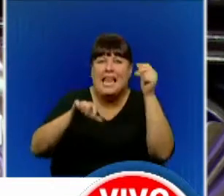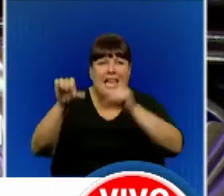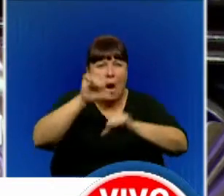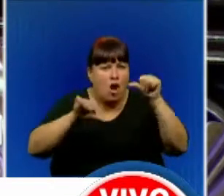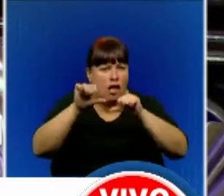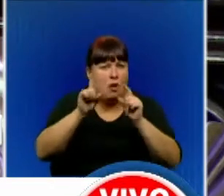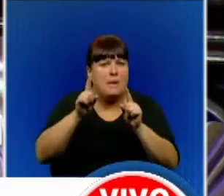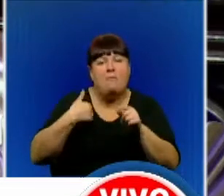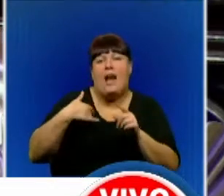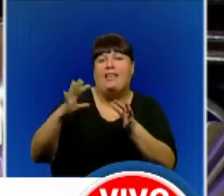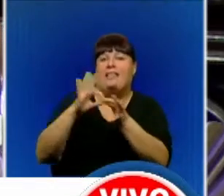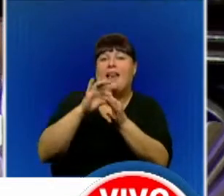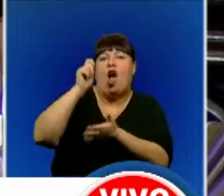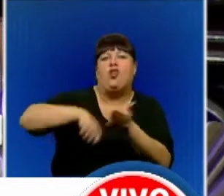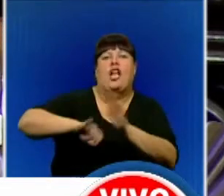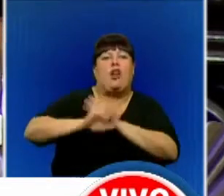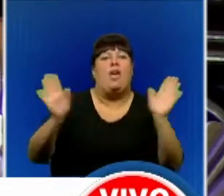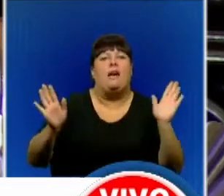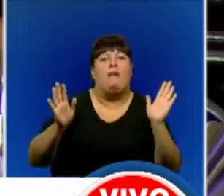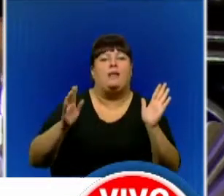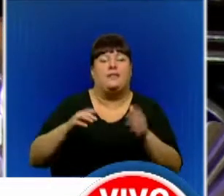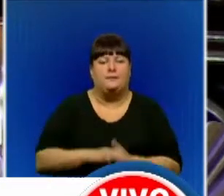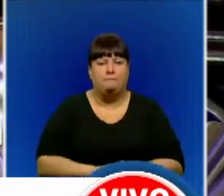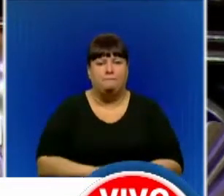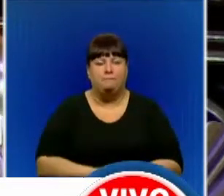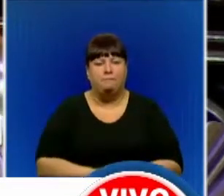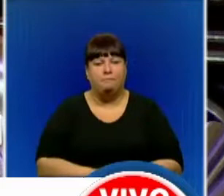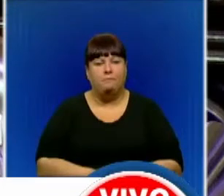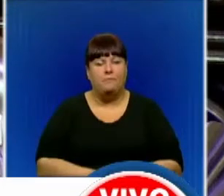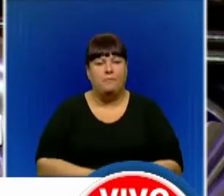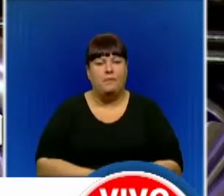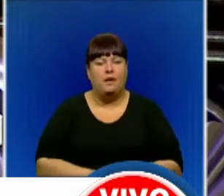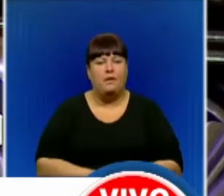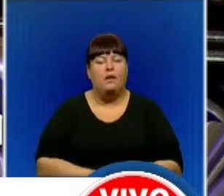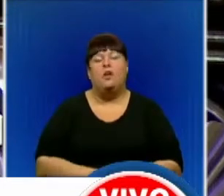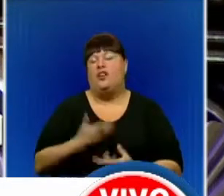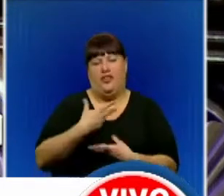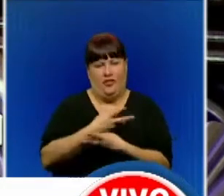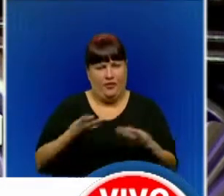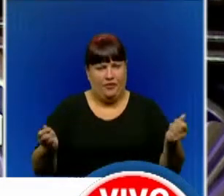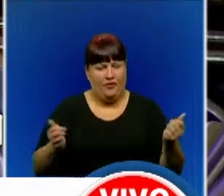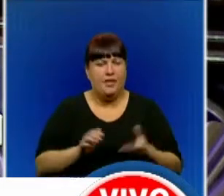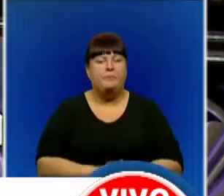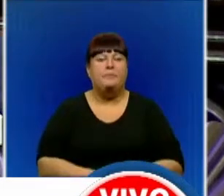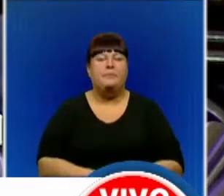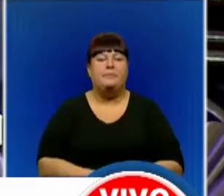laboratorios que actualmente ha cerrado convenio la República Argentina. Voy concluyendo, señor